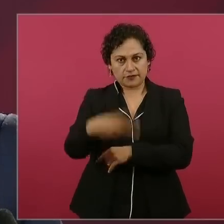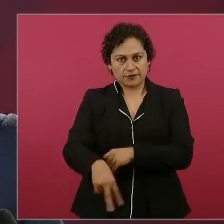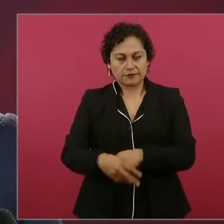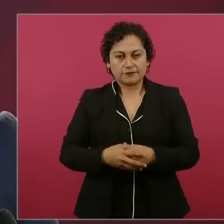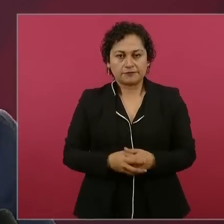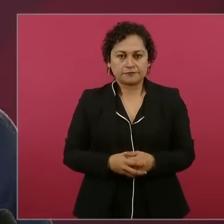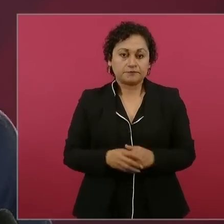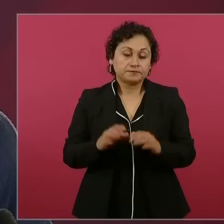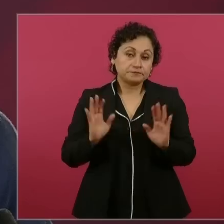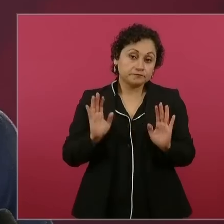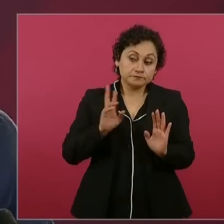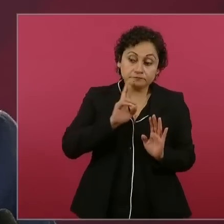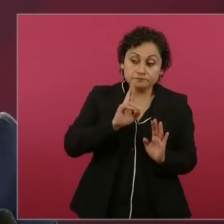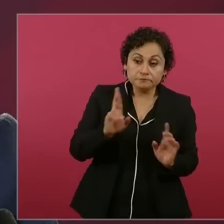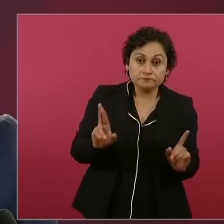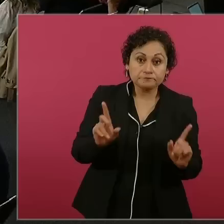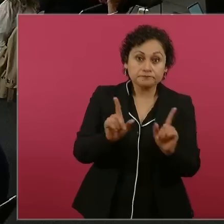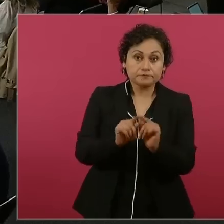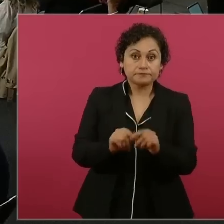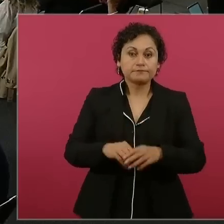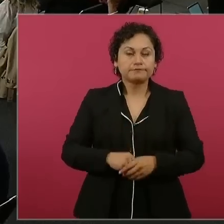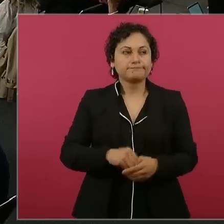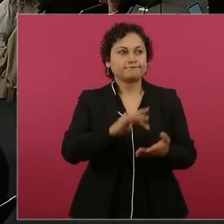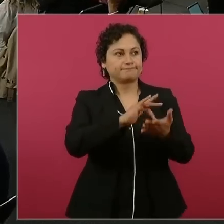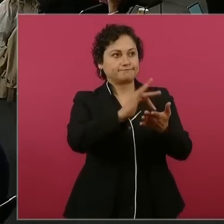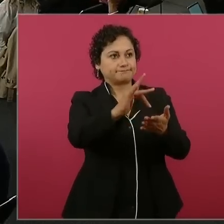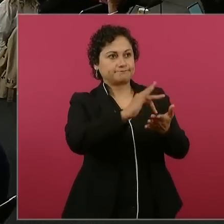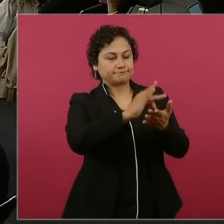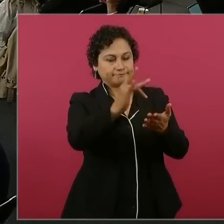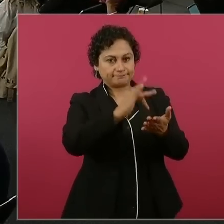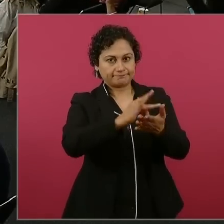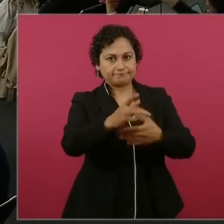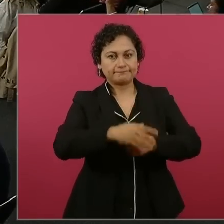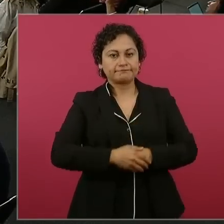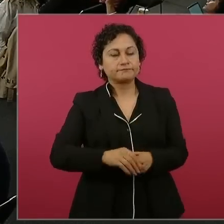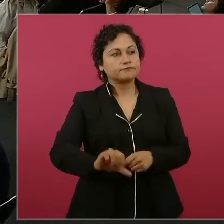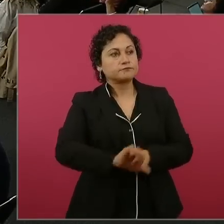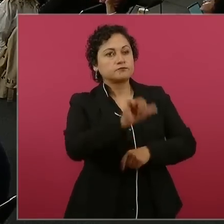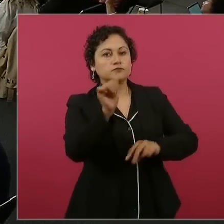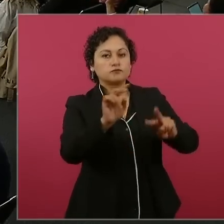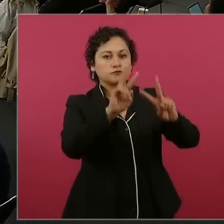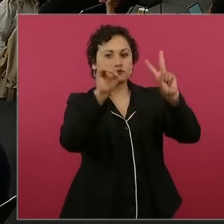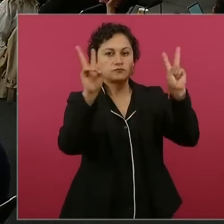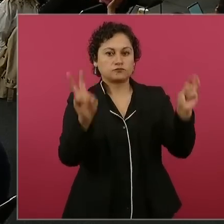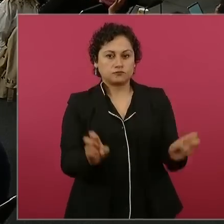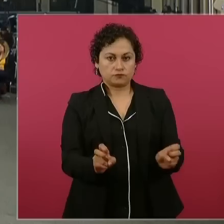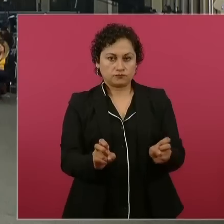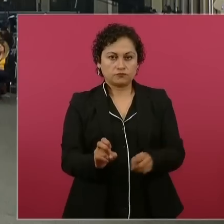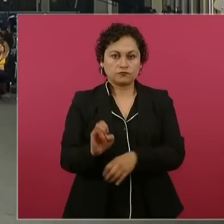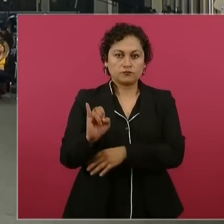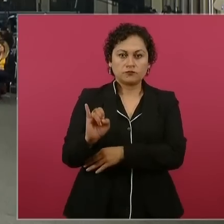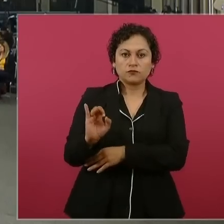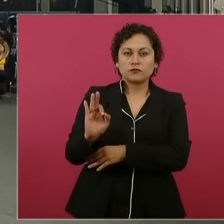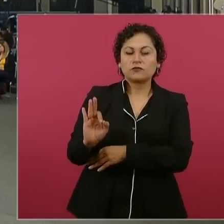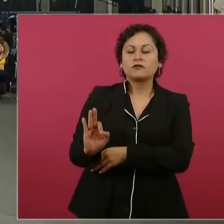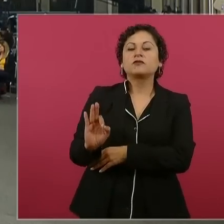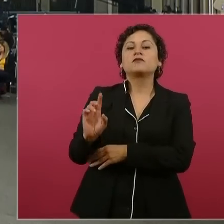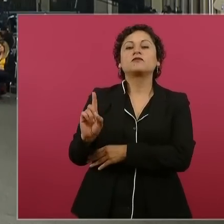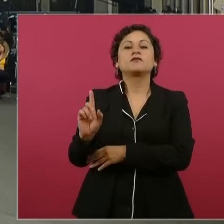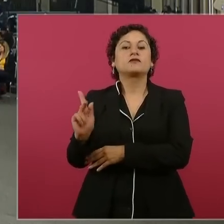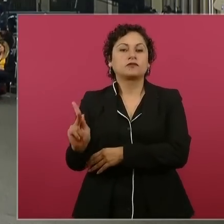Entonces, eso es lo que te puedo contestar. Bien, gracias, gracias, presidente. En otro tema, el Instituto Federal de la Defensoría